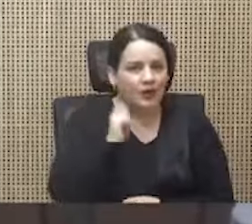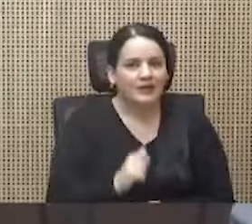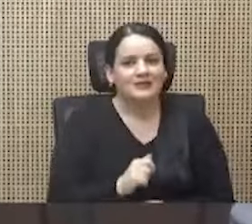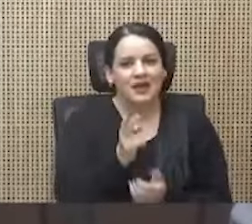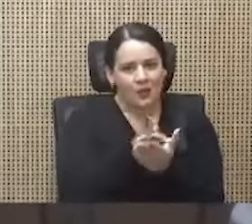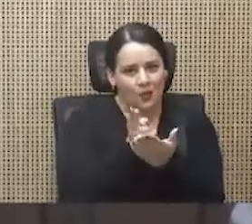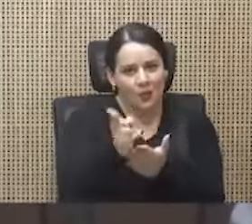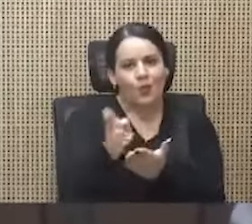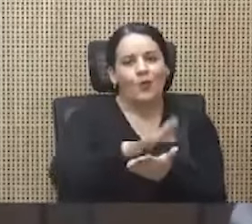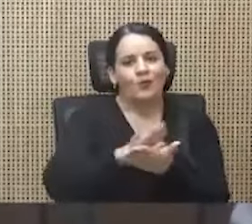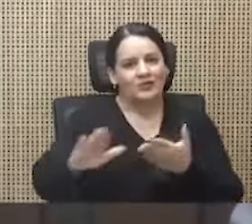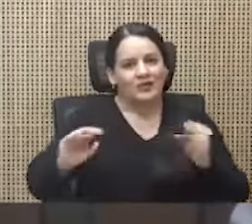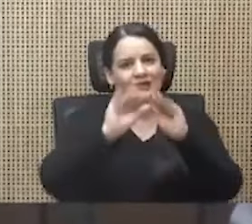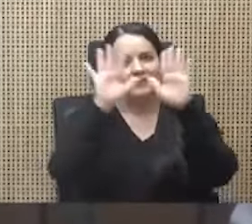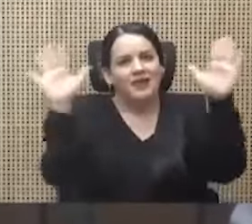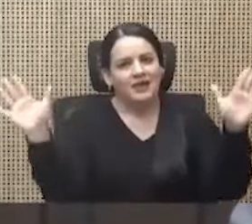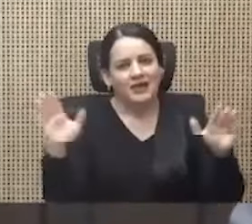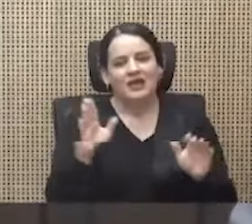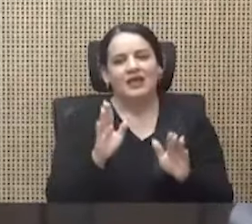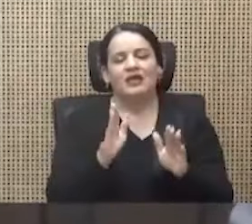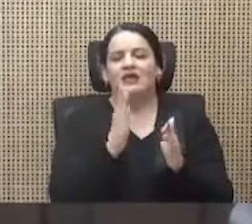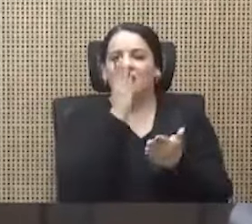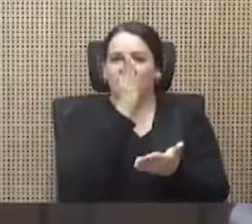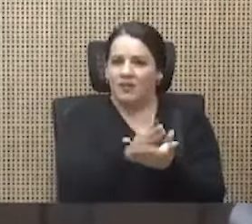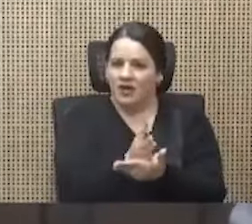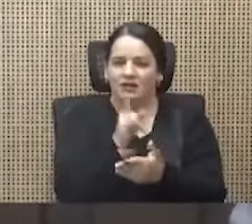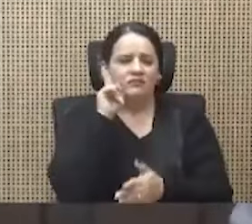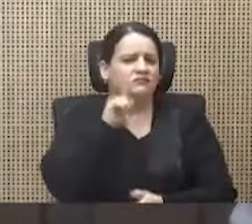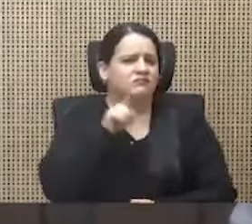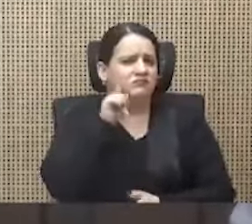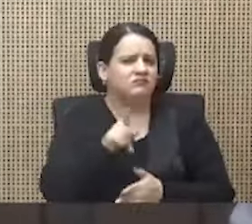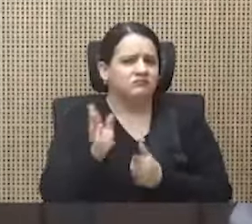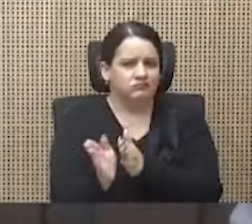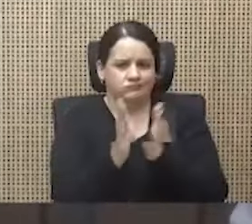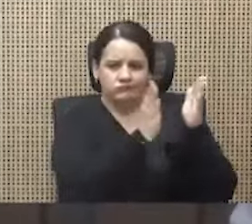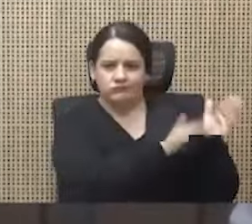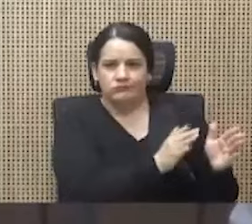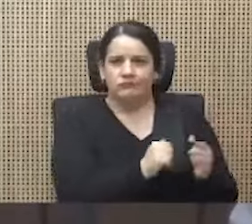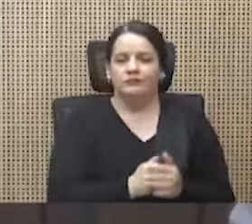ser transparentes, a dejar la mentira a un lado, a ser